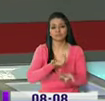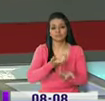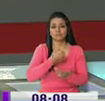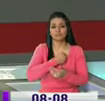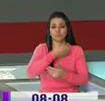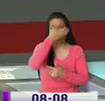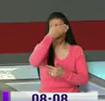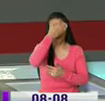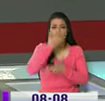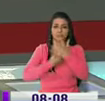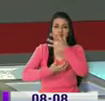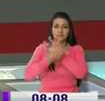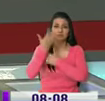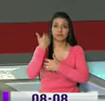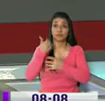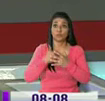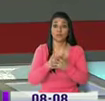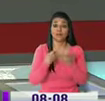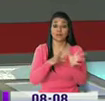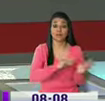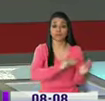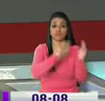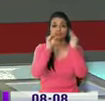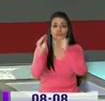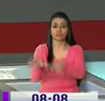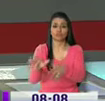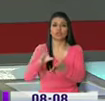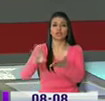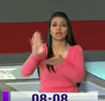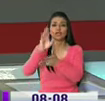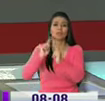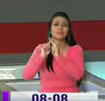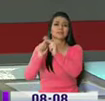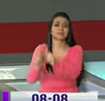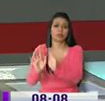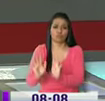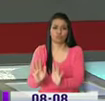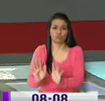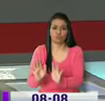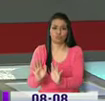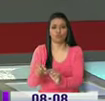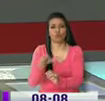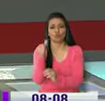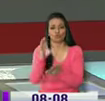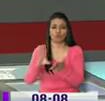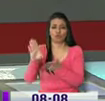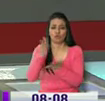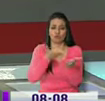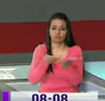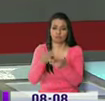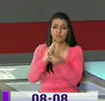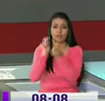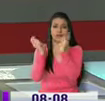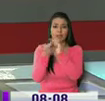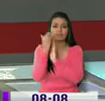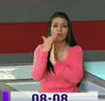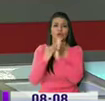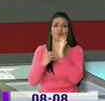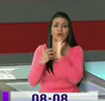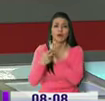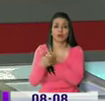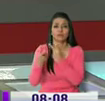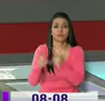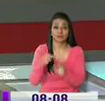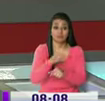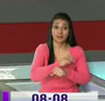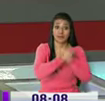acudieron ahora a clases a una institución prestada. Para ello, nos han comentado, nos han dicho, han tenido que modificar sus horarios y pasar la